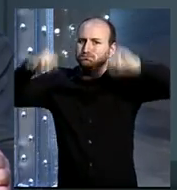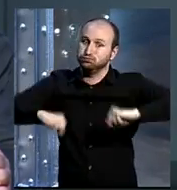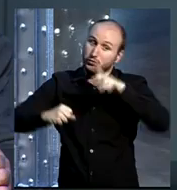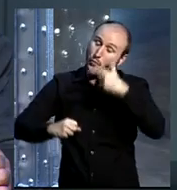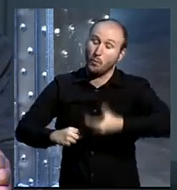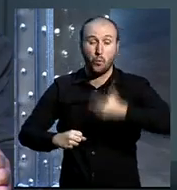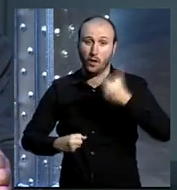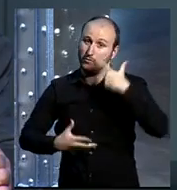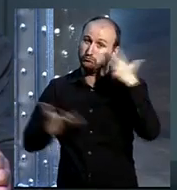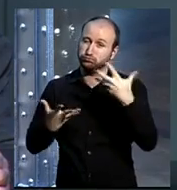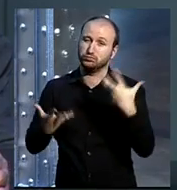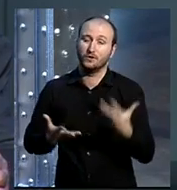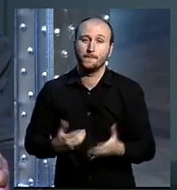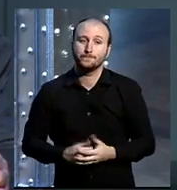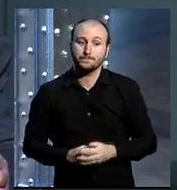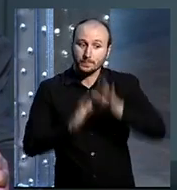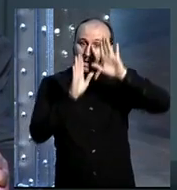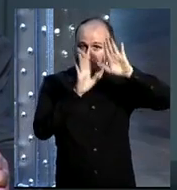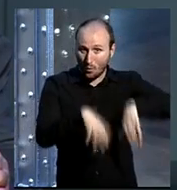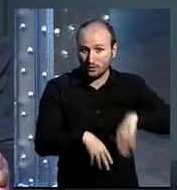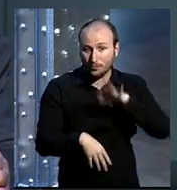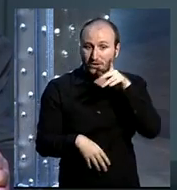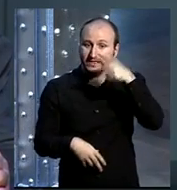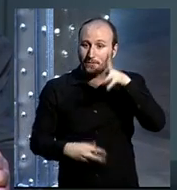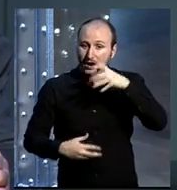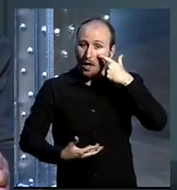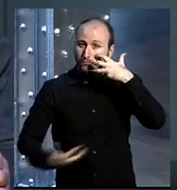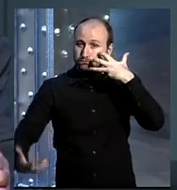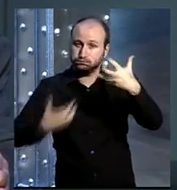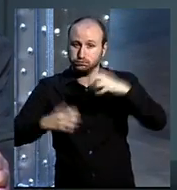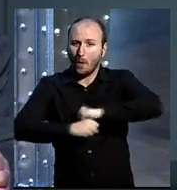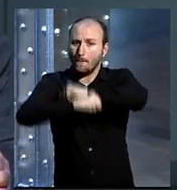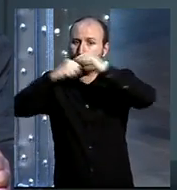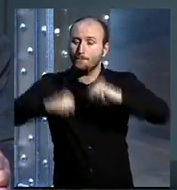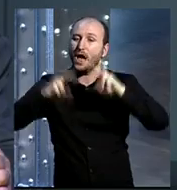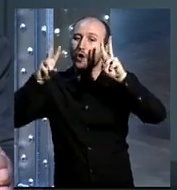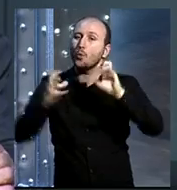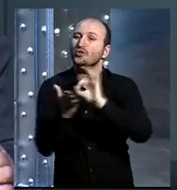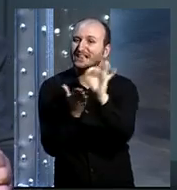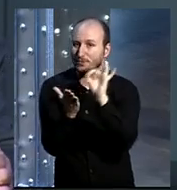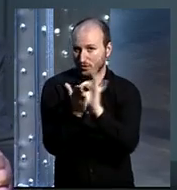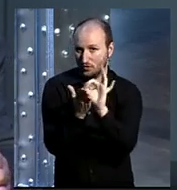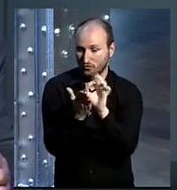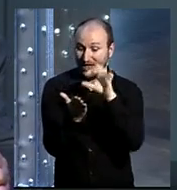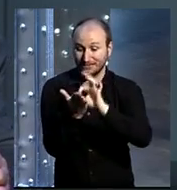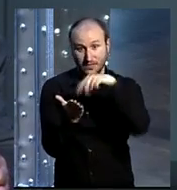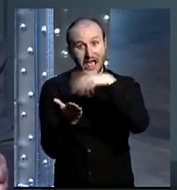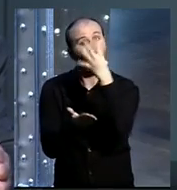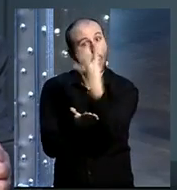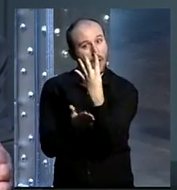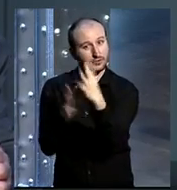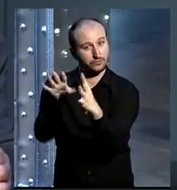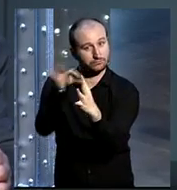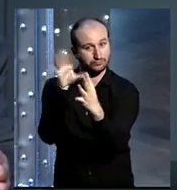les decía, se analizan el impacto sobre los nuevos servicios, ¿no? Se han cogido 4. 4